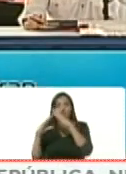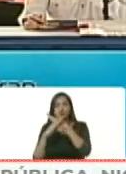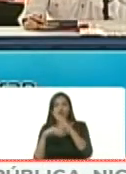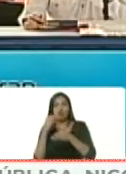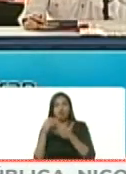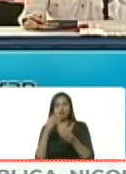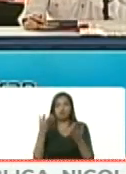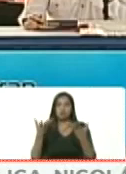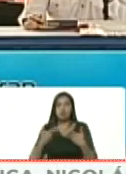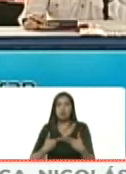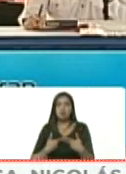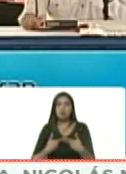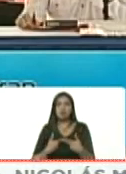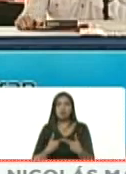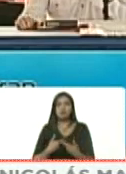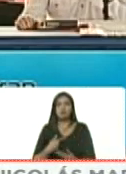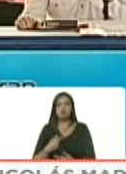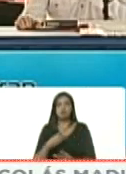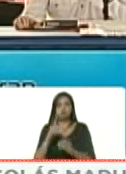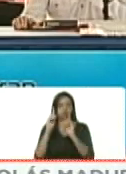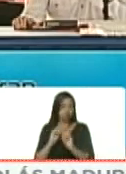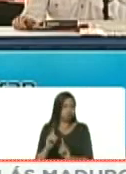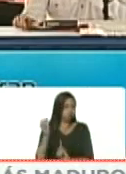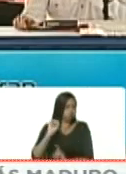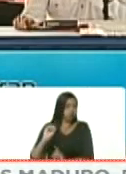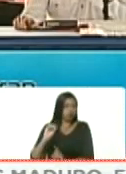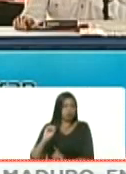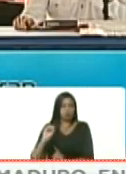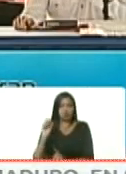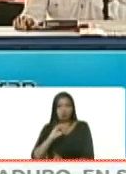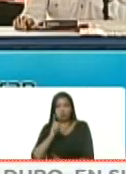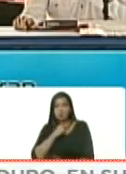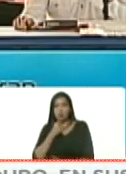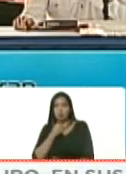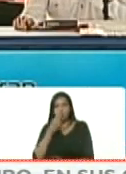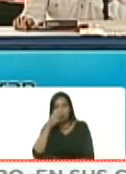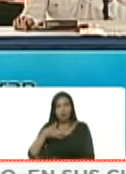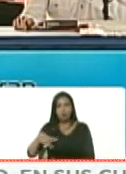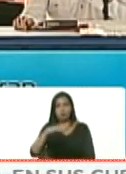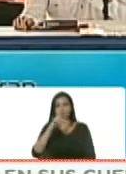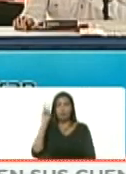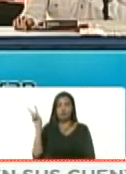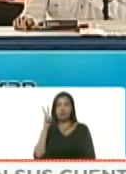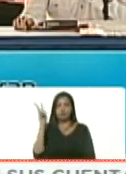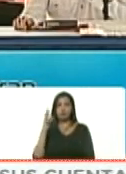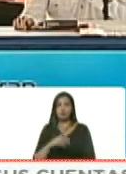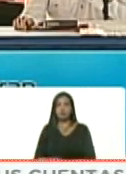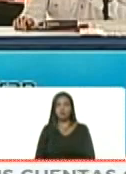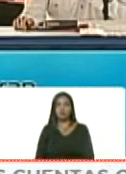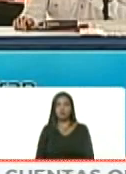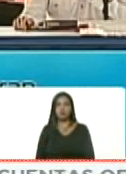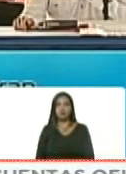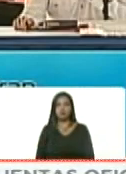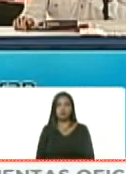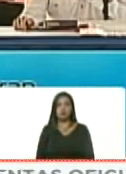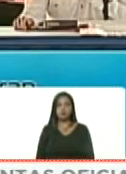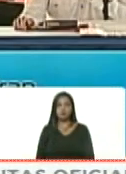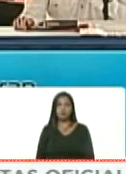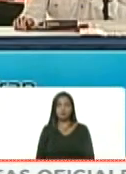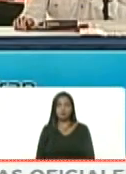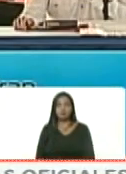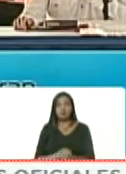es recibida con indignación y repudio por el pueblo de Venezuela. Y el